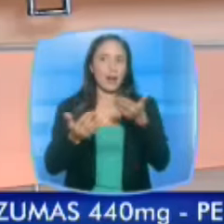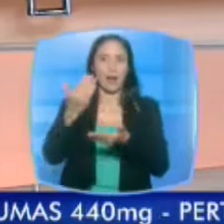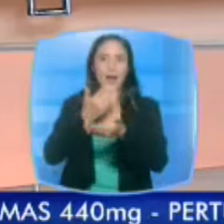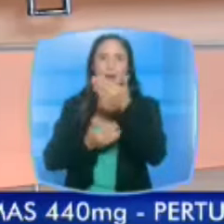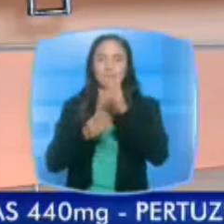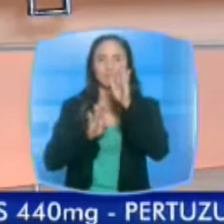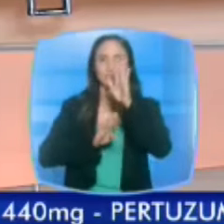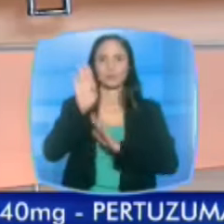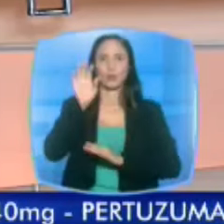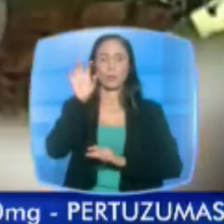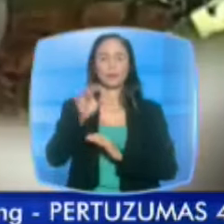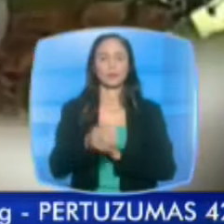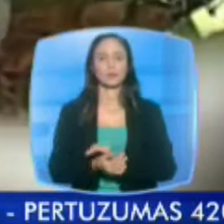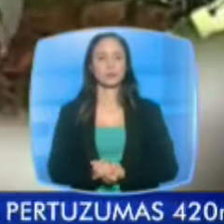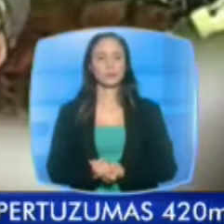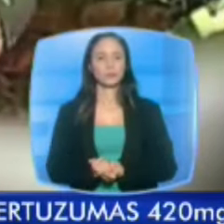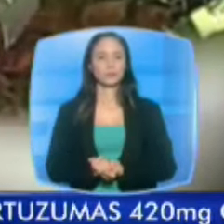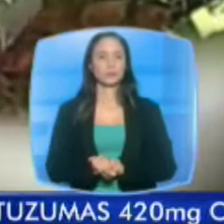fachadas atlánticas.